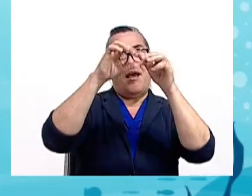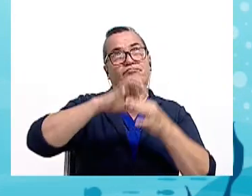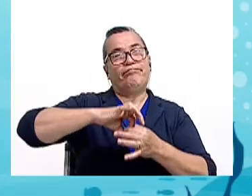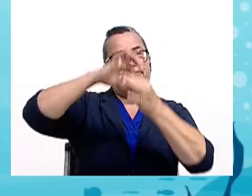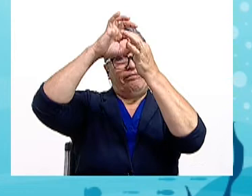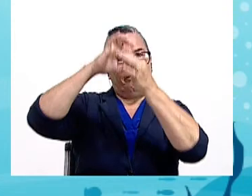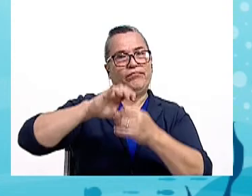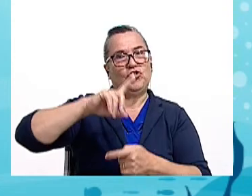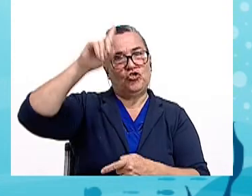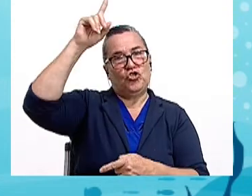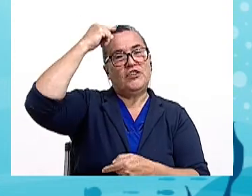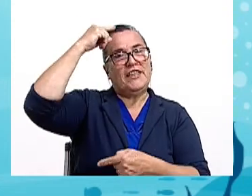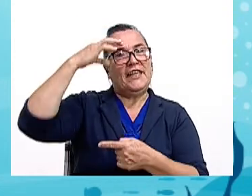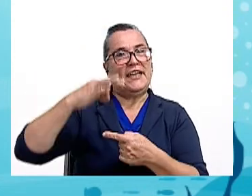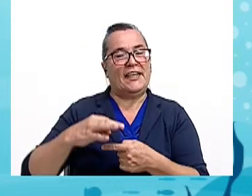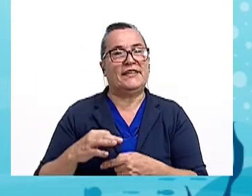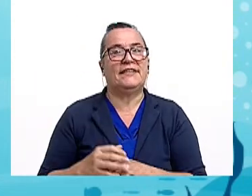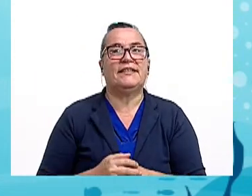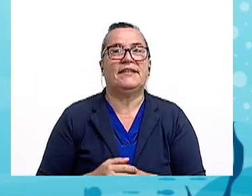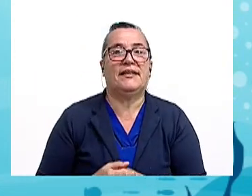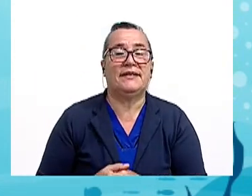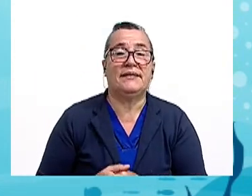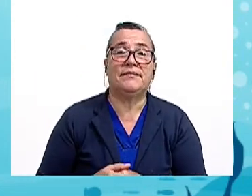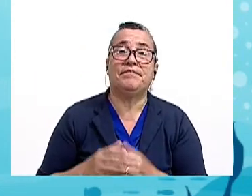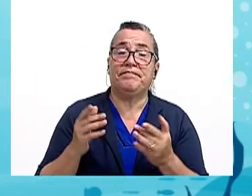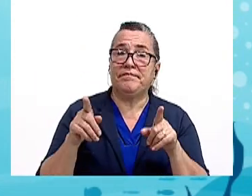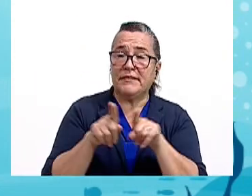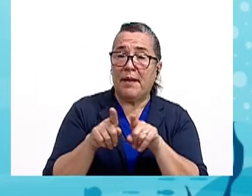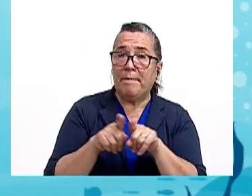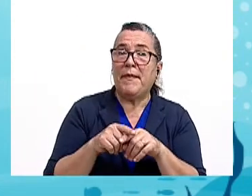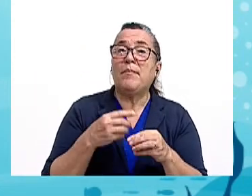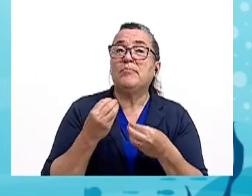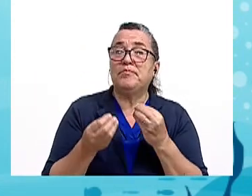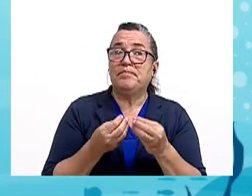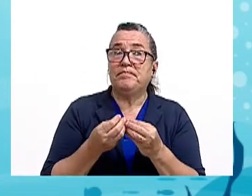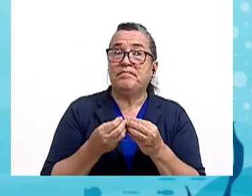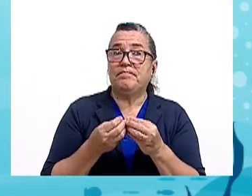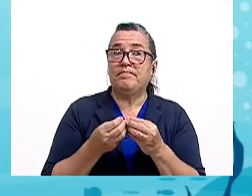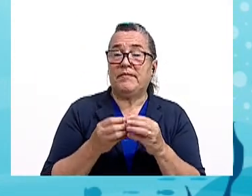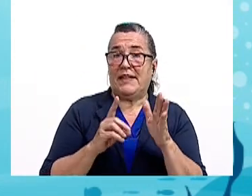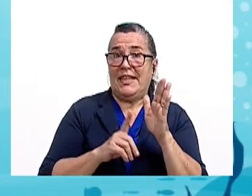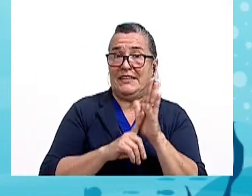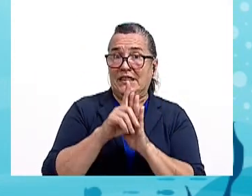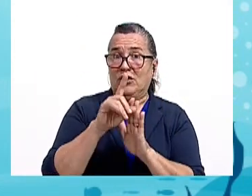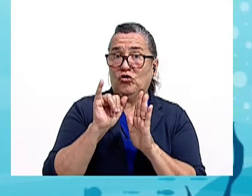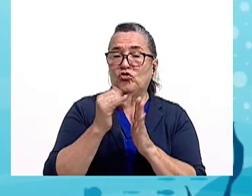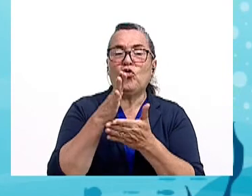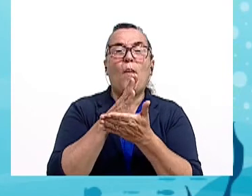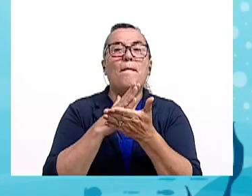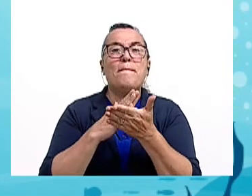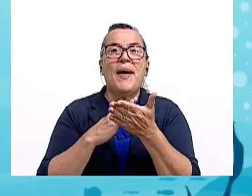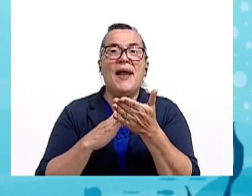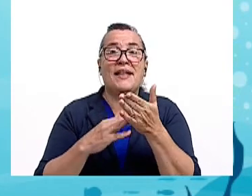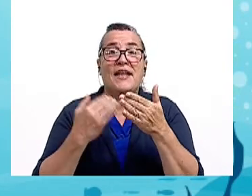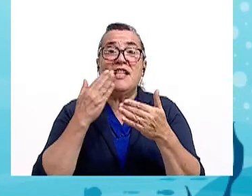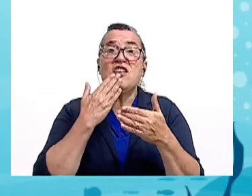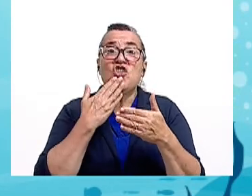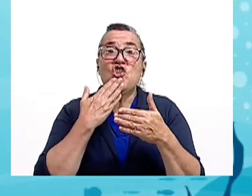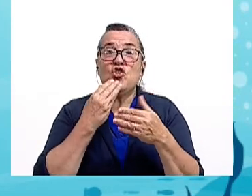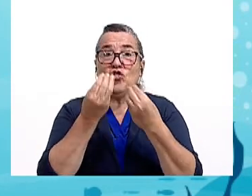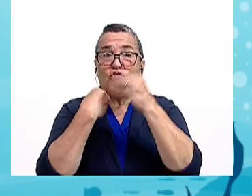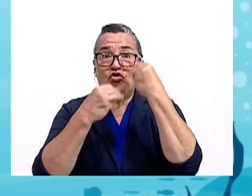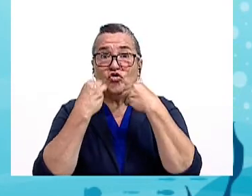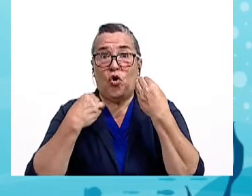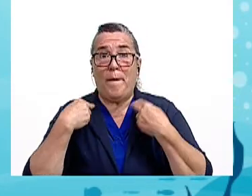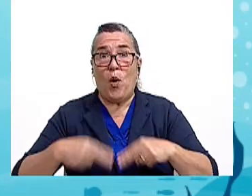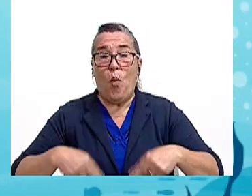renovar esas creencias religiosas. También es cuando se da la parte de los caníbales, y